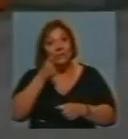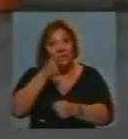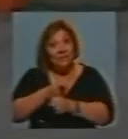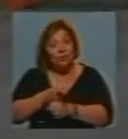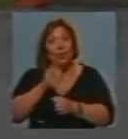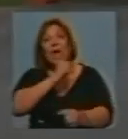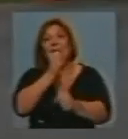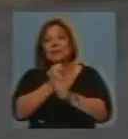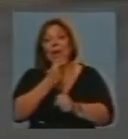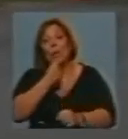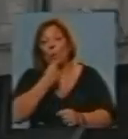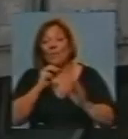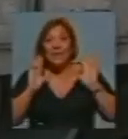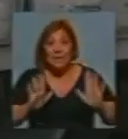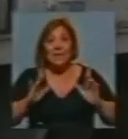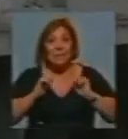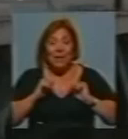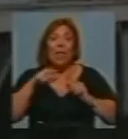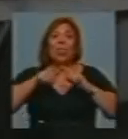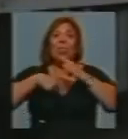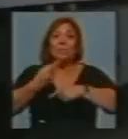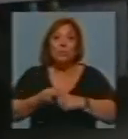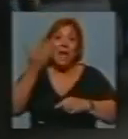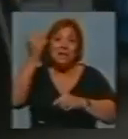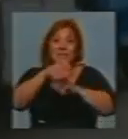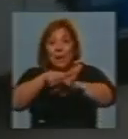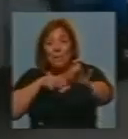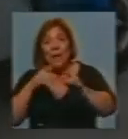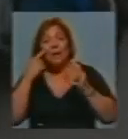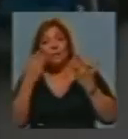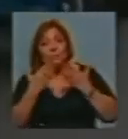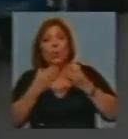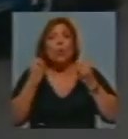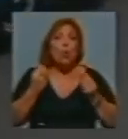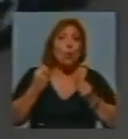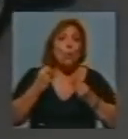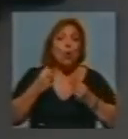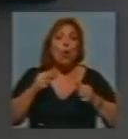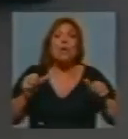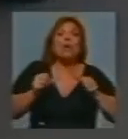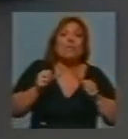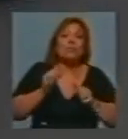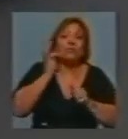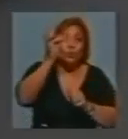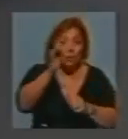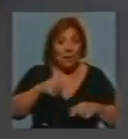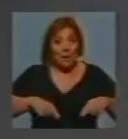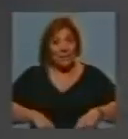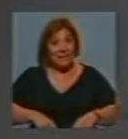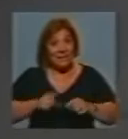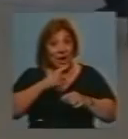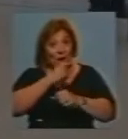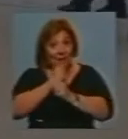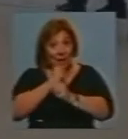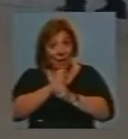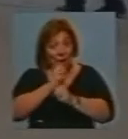al menos hasta el jueves, cuando realizarán una asamblea para analizar la evolución del conflicto. Mientras tanto, el ministro de Trabajo, Eduardo Brenta,